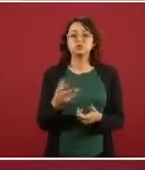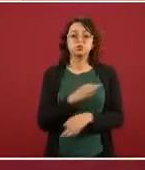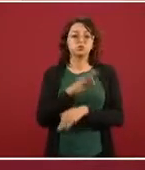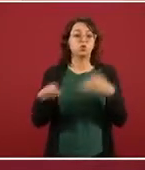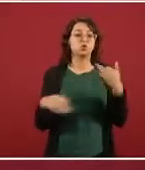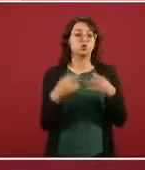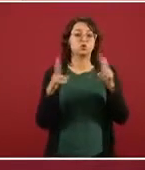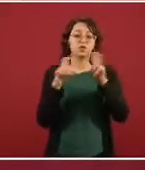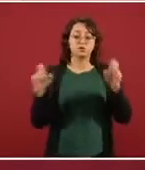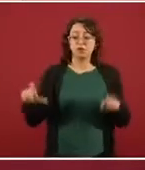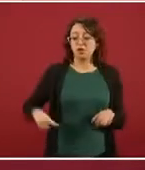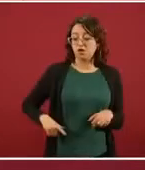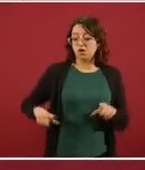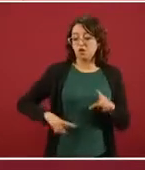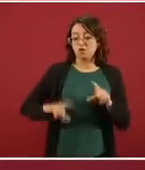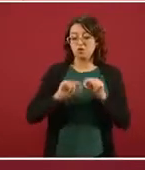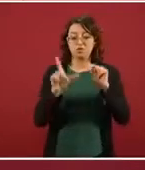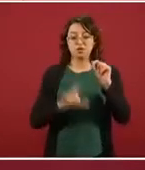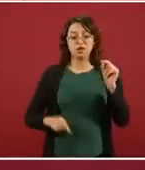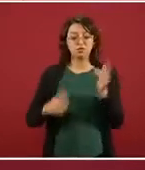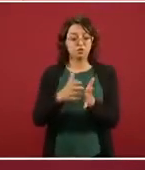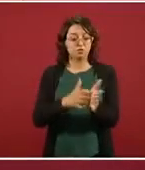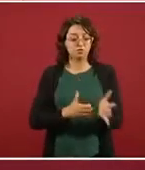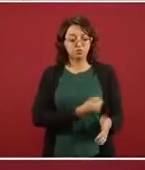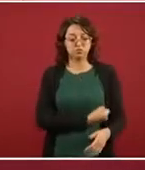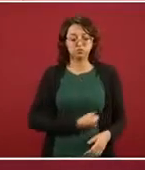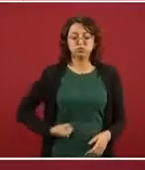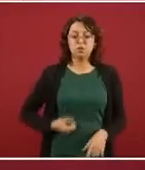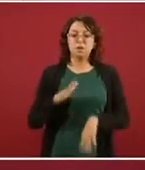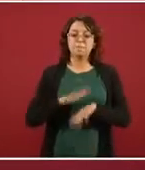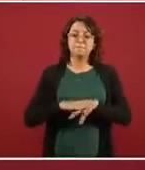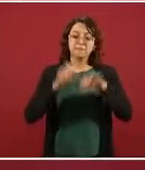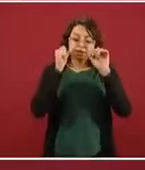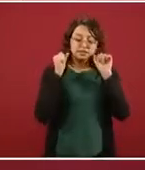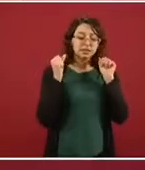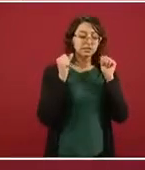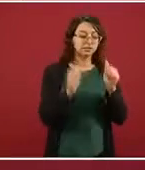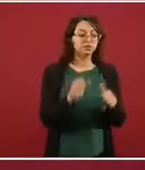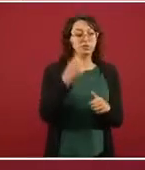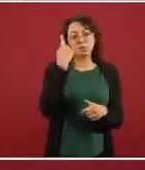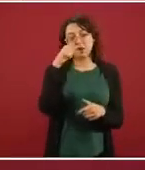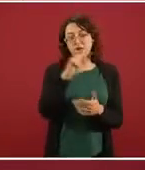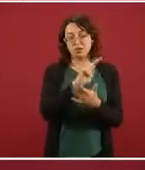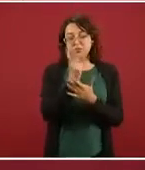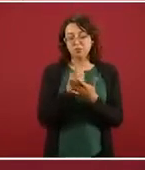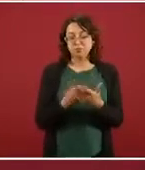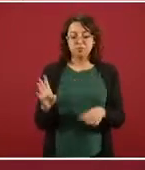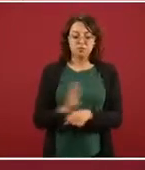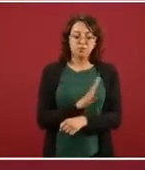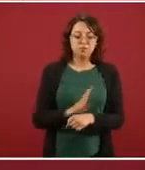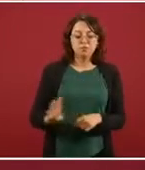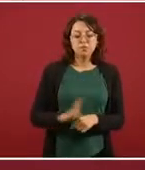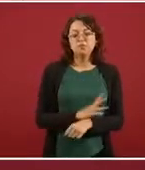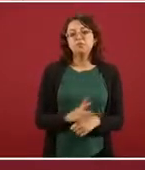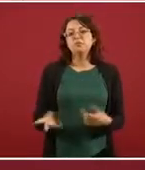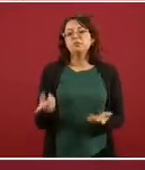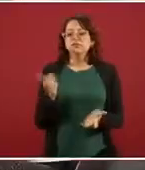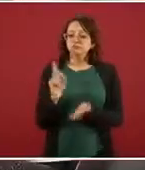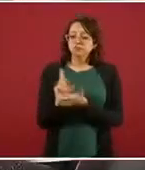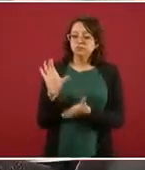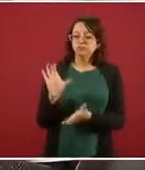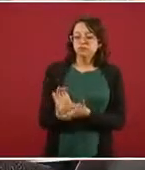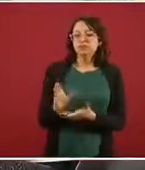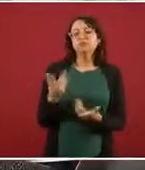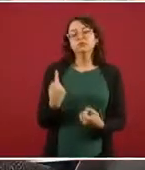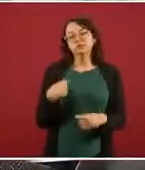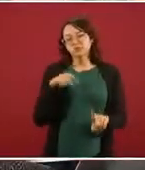explicaba el presidente, van dirigidas para fortalecer los programas de bienestar. Entonces, discapacidad llegaremos